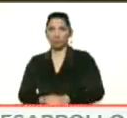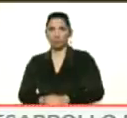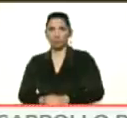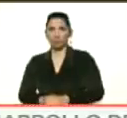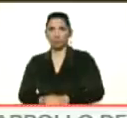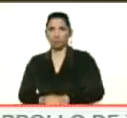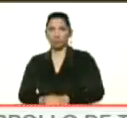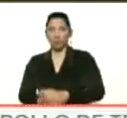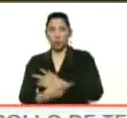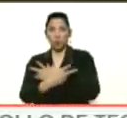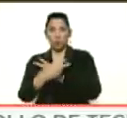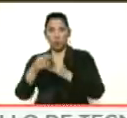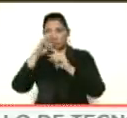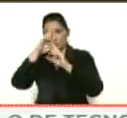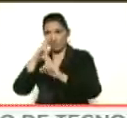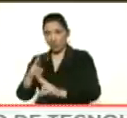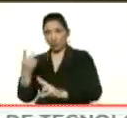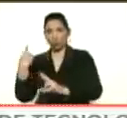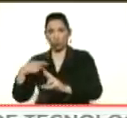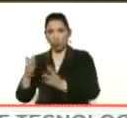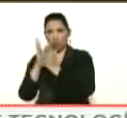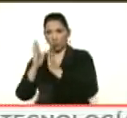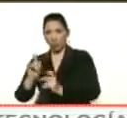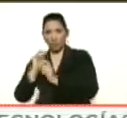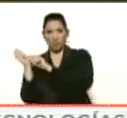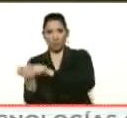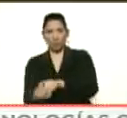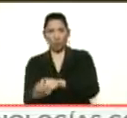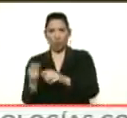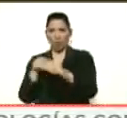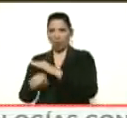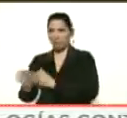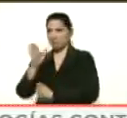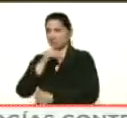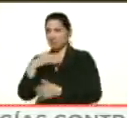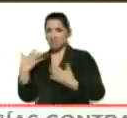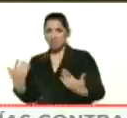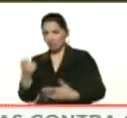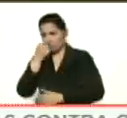el no respeto que tuvieron en esa academia de béisbol,